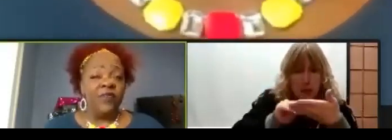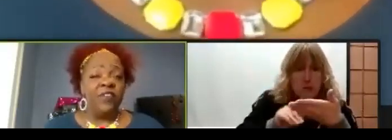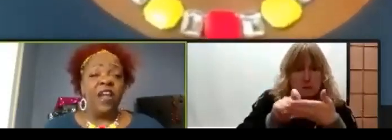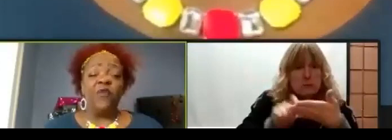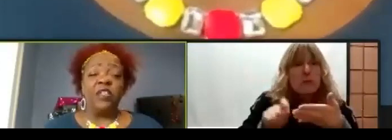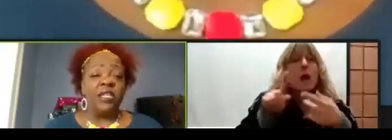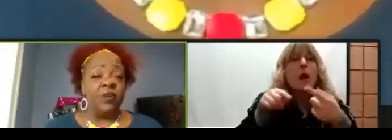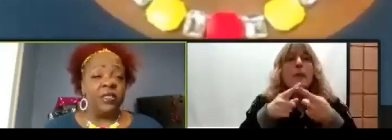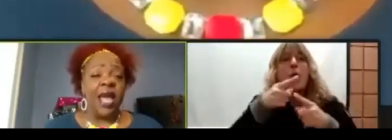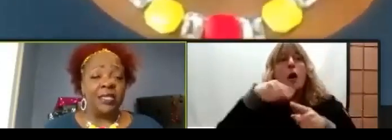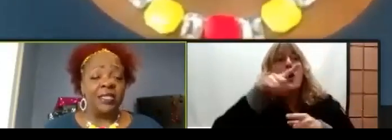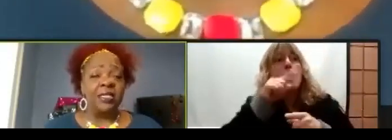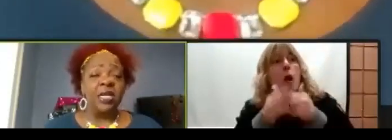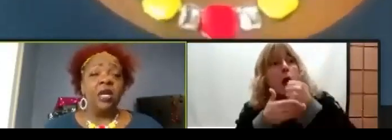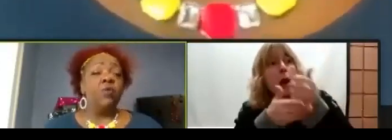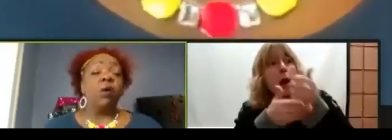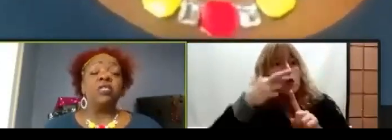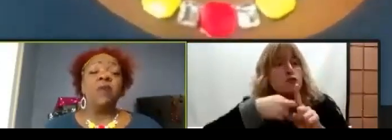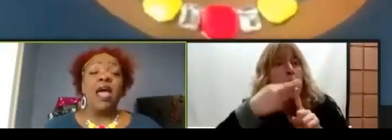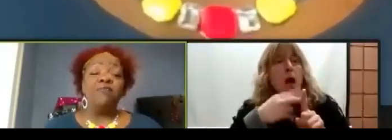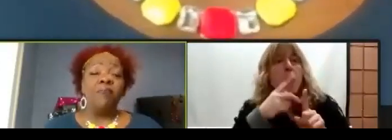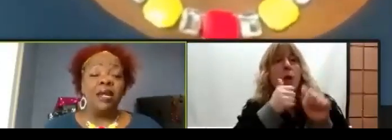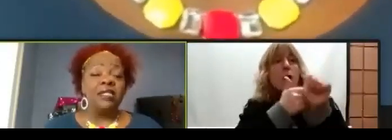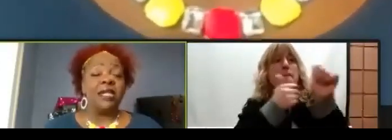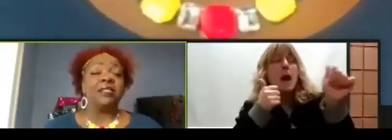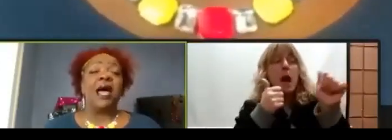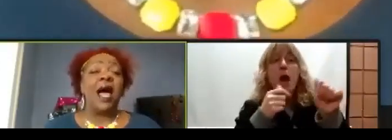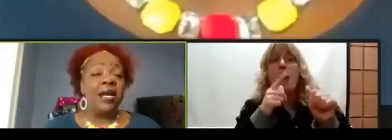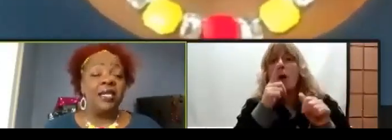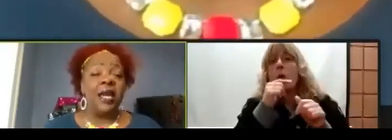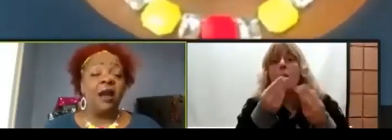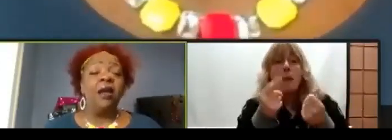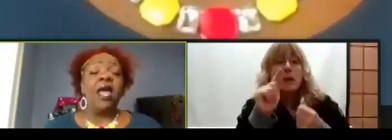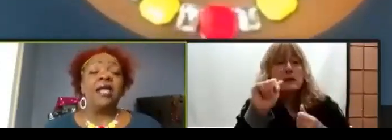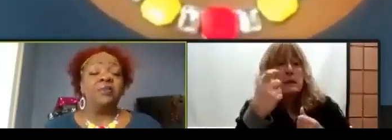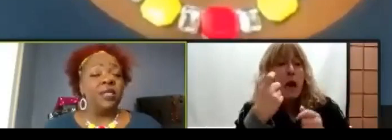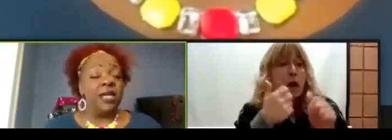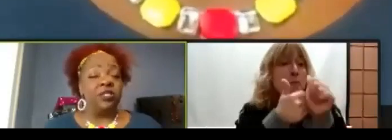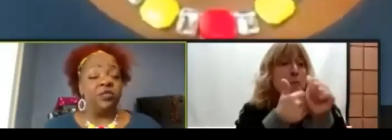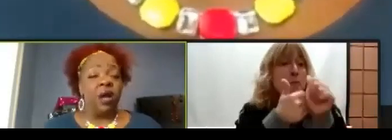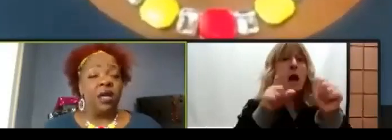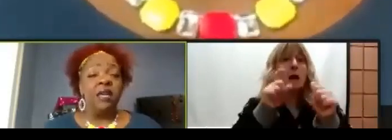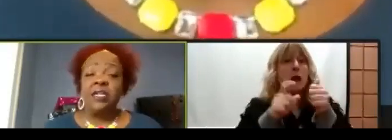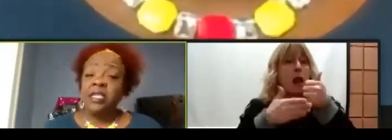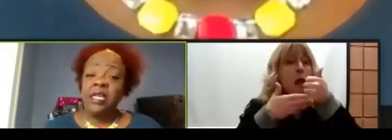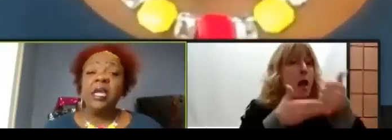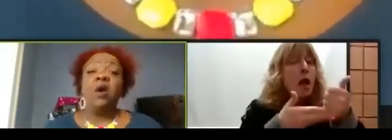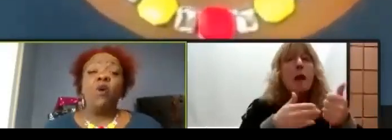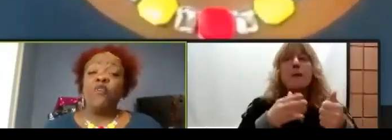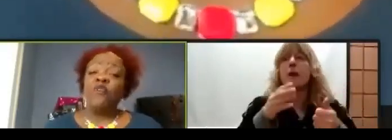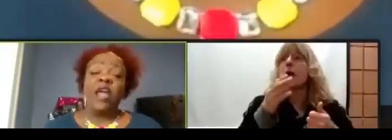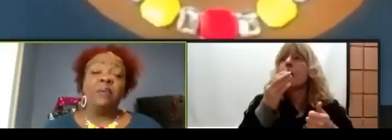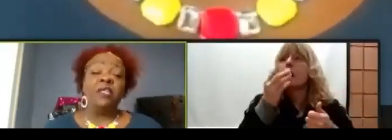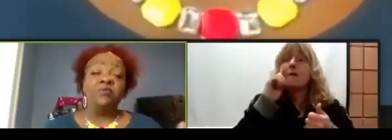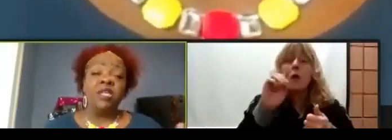las propiedades hay alivio para los impuestos y hay dinero que hay también está en que está conectado con